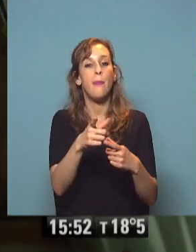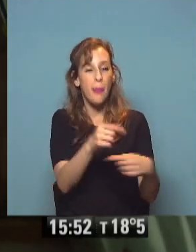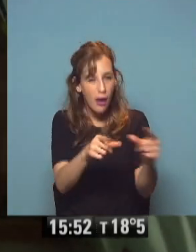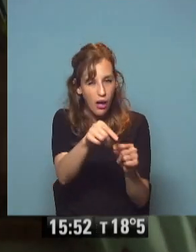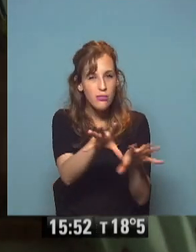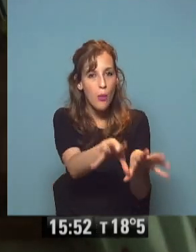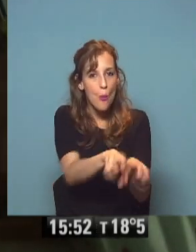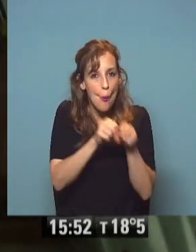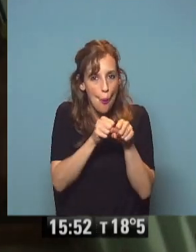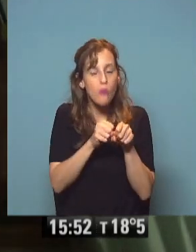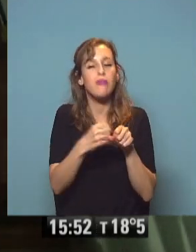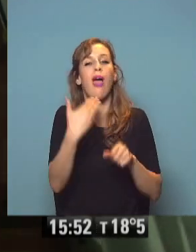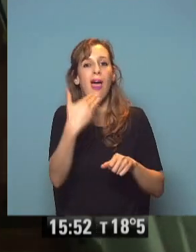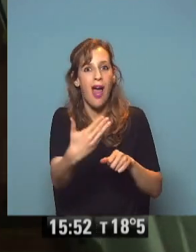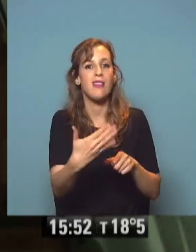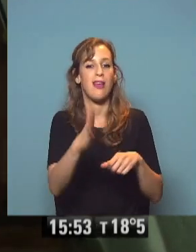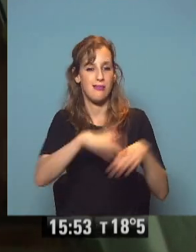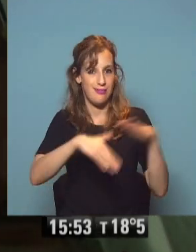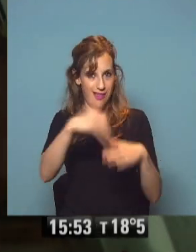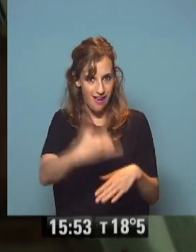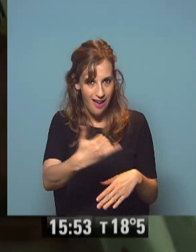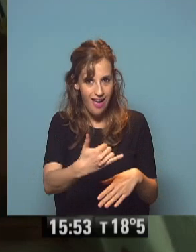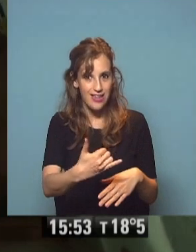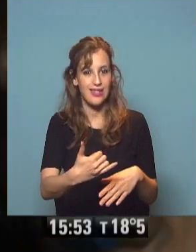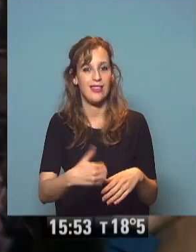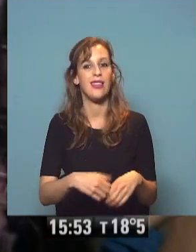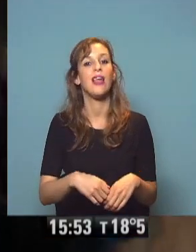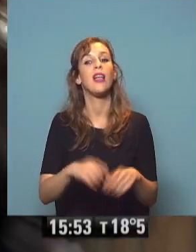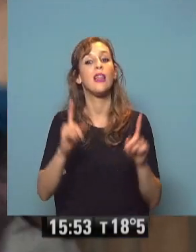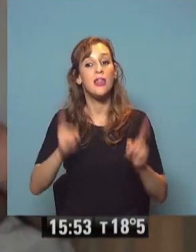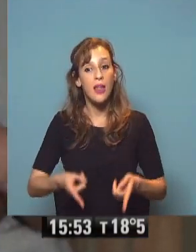por donde se alimentan y además excretan.